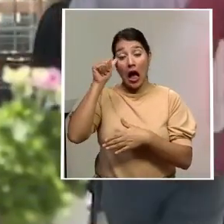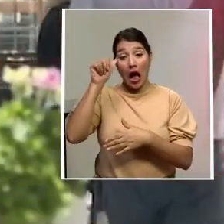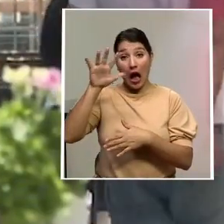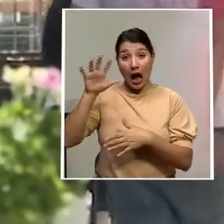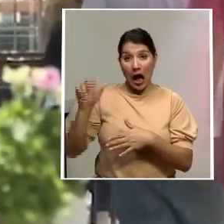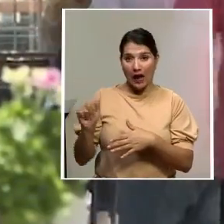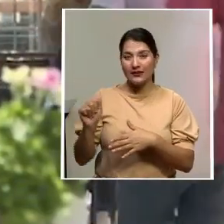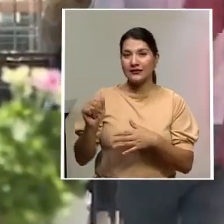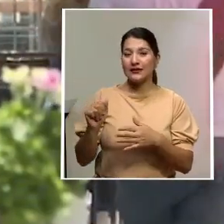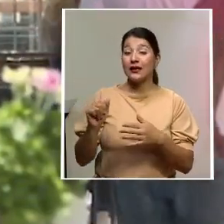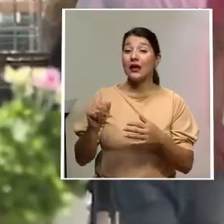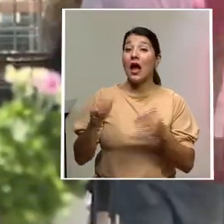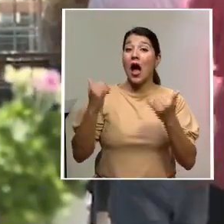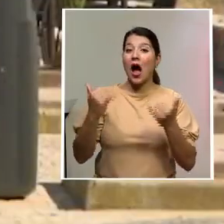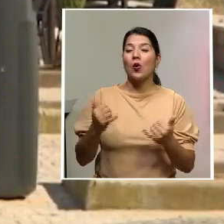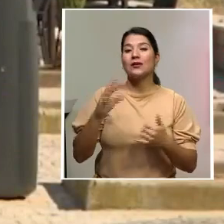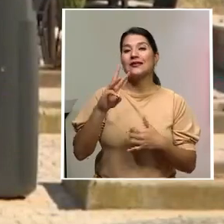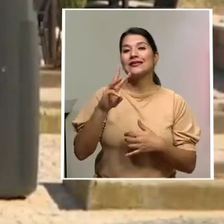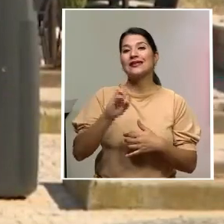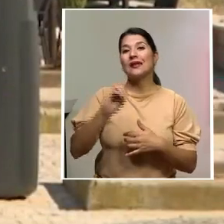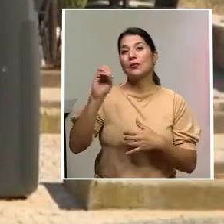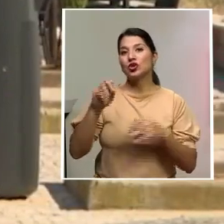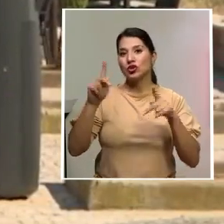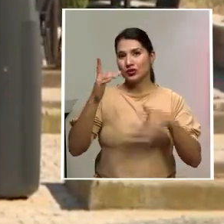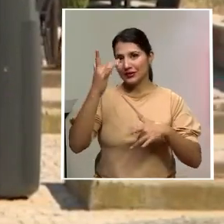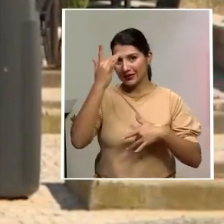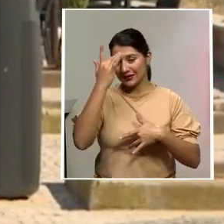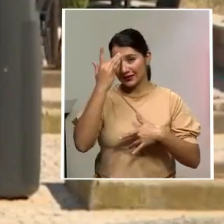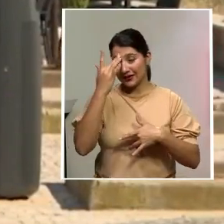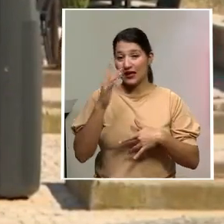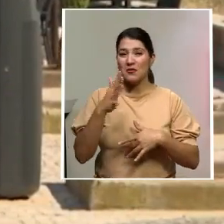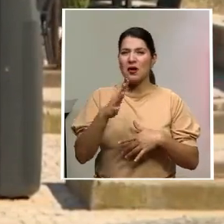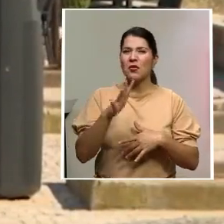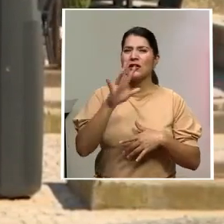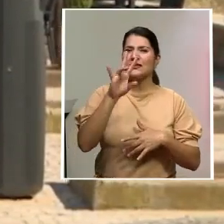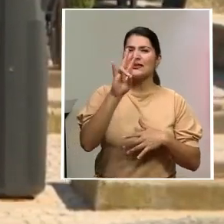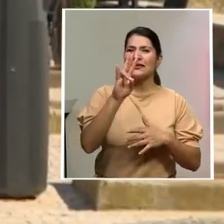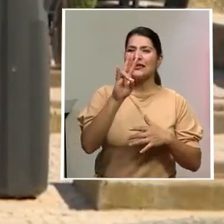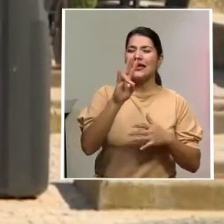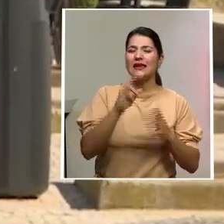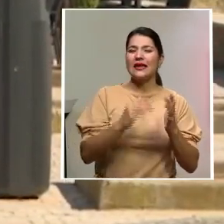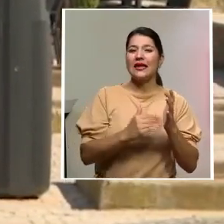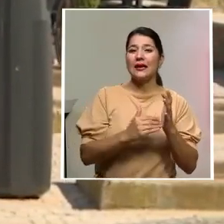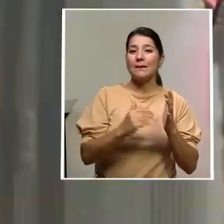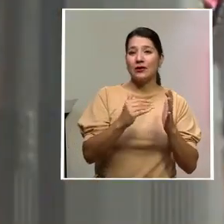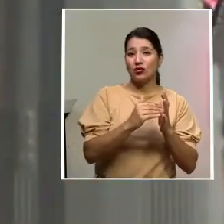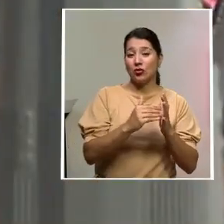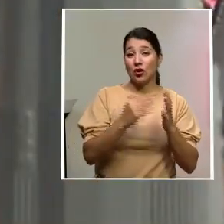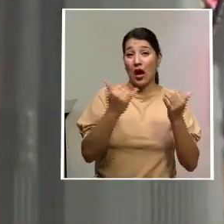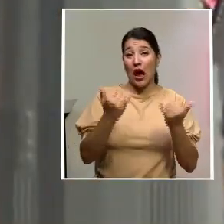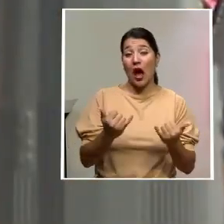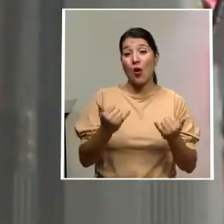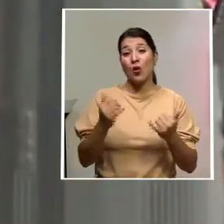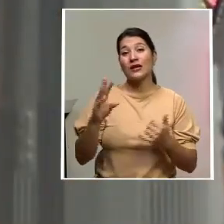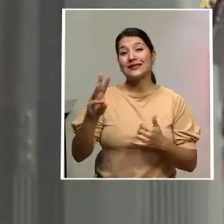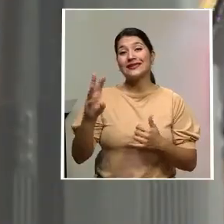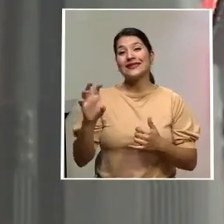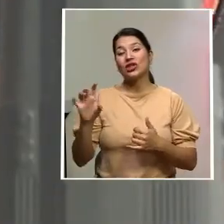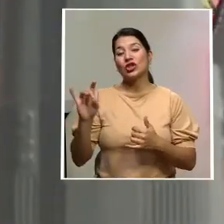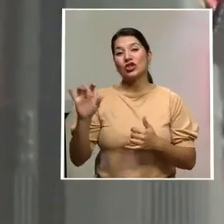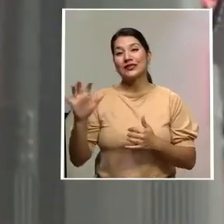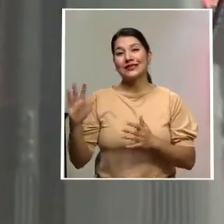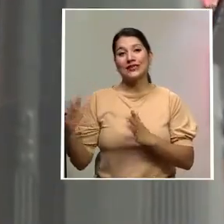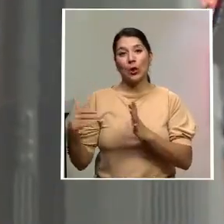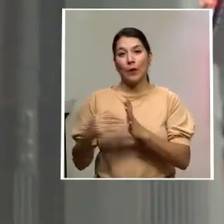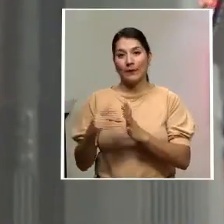cayó 60% en un mes, pasando de 1,7 millones a mediados de abril a 685.000 la semana